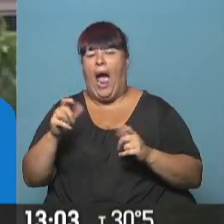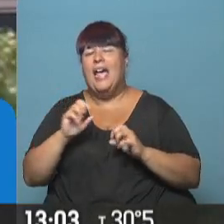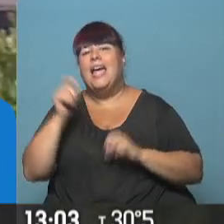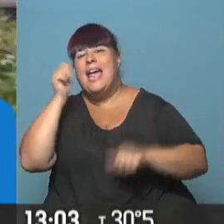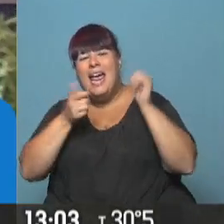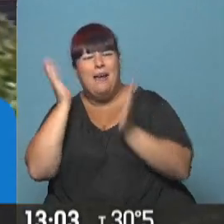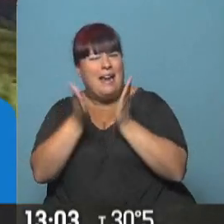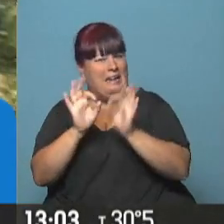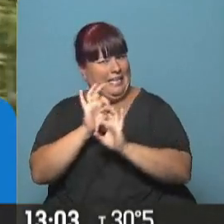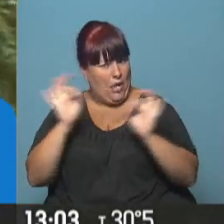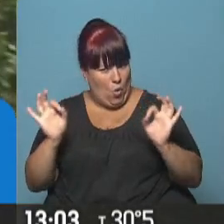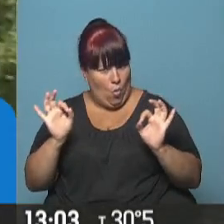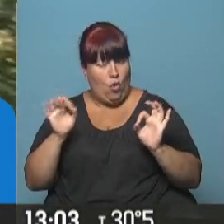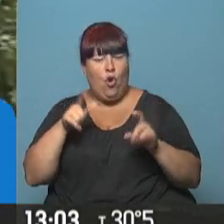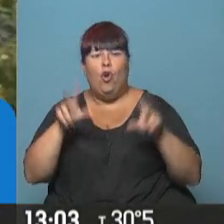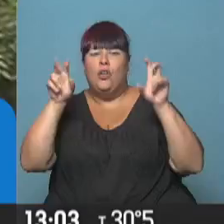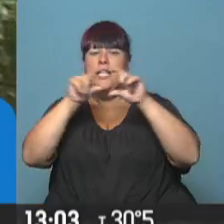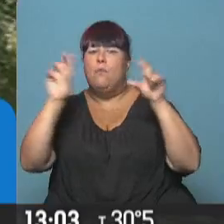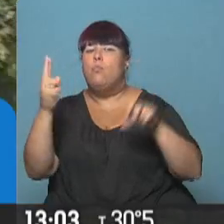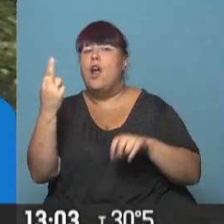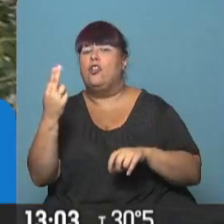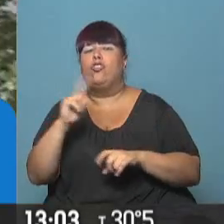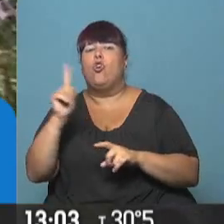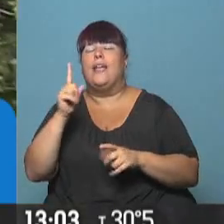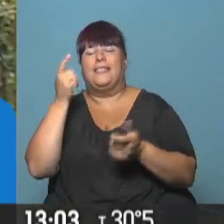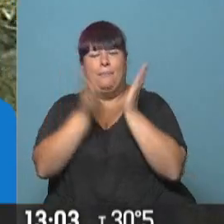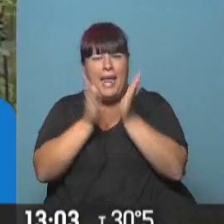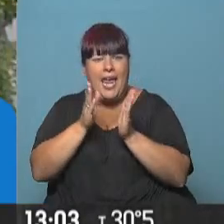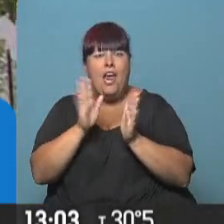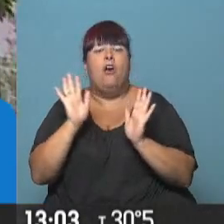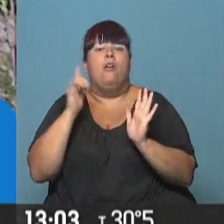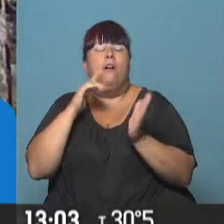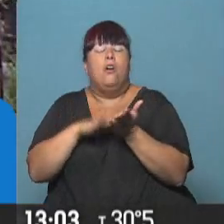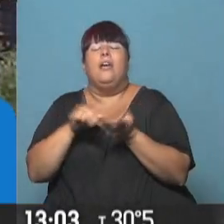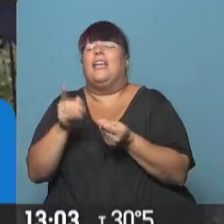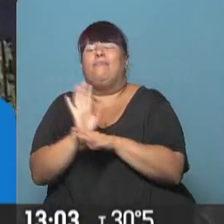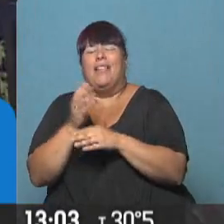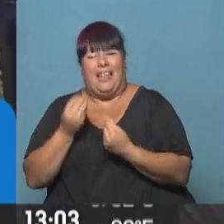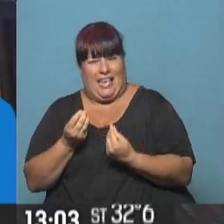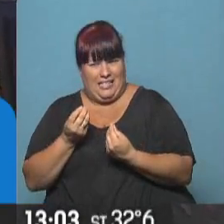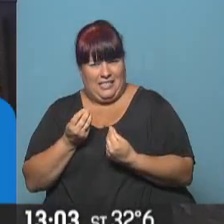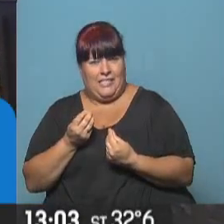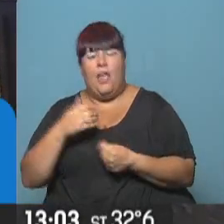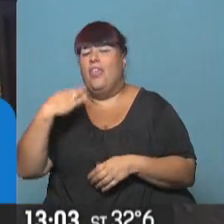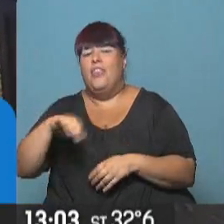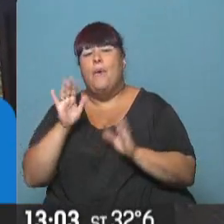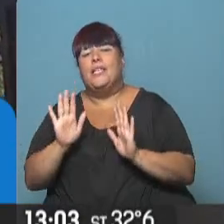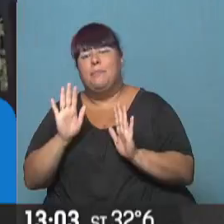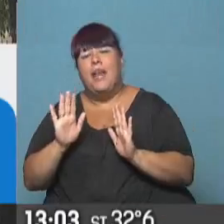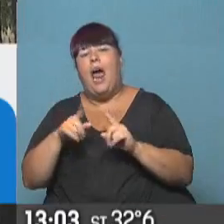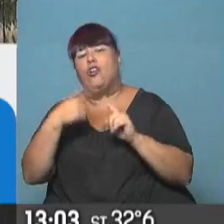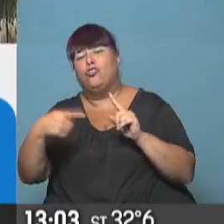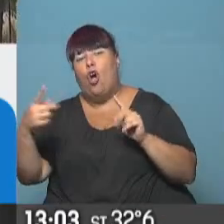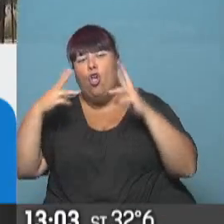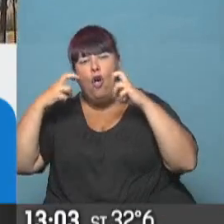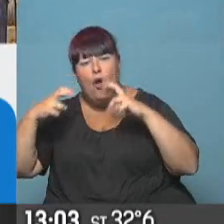signos de violencia. Está caratulada como muerte no traumática ad referendum. ¿Esto qué quiere decir? Que van a tener que esperar el resto de